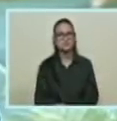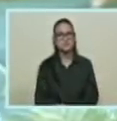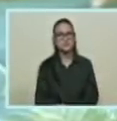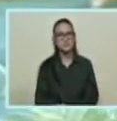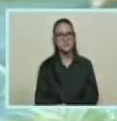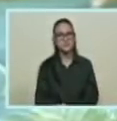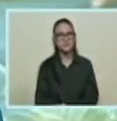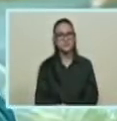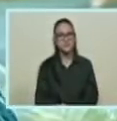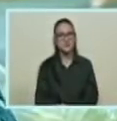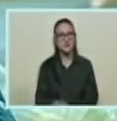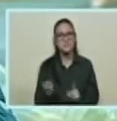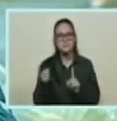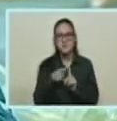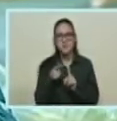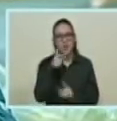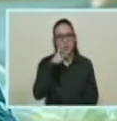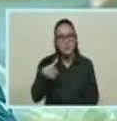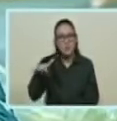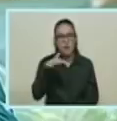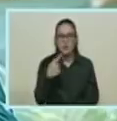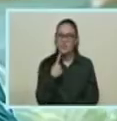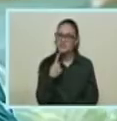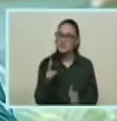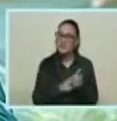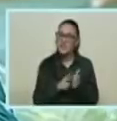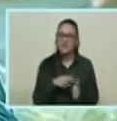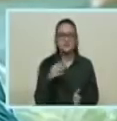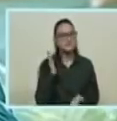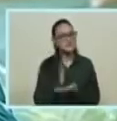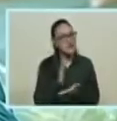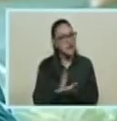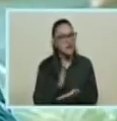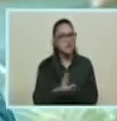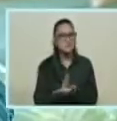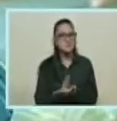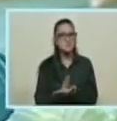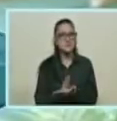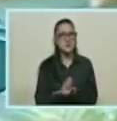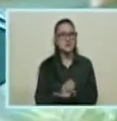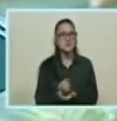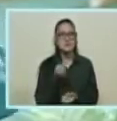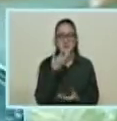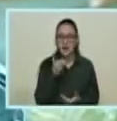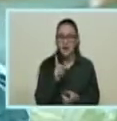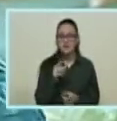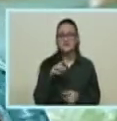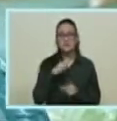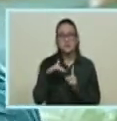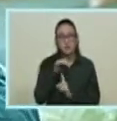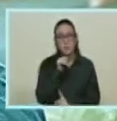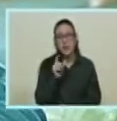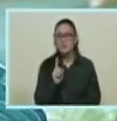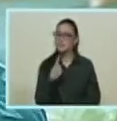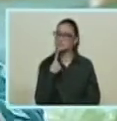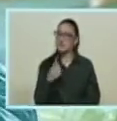hacer, primero al pueblo hay que decirle siempre la verdad, cuando estamos pa' bien y cuando no estamos pa' bien.